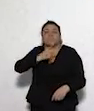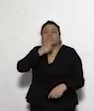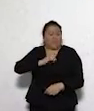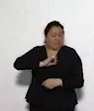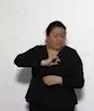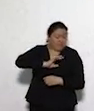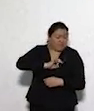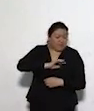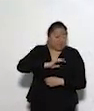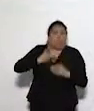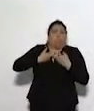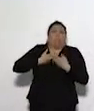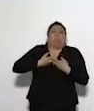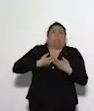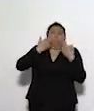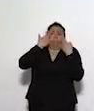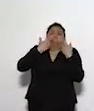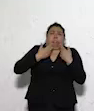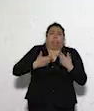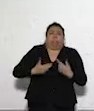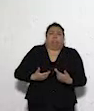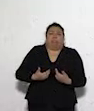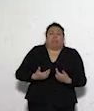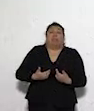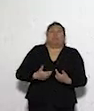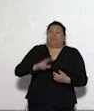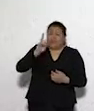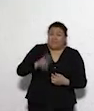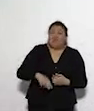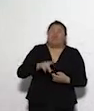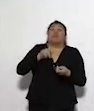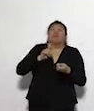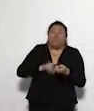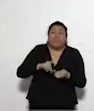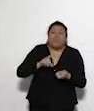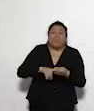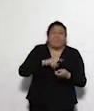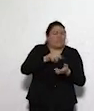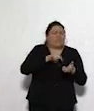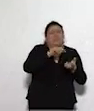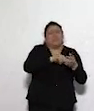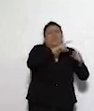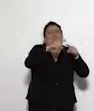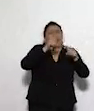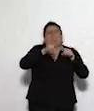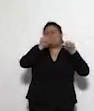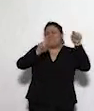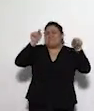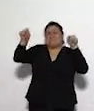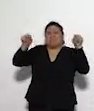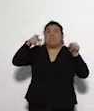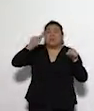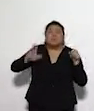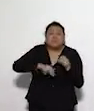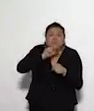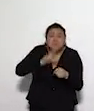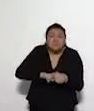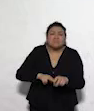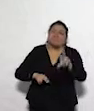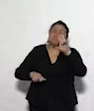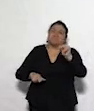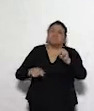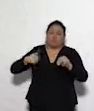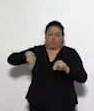que enfrenta nuestra sociedad ha tocado espacios en los que no puede tener cabida ni puede ser aceptada. Desde la